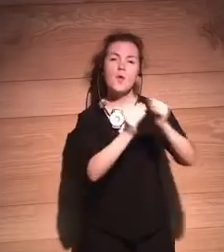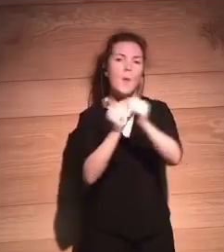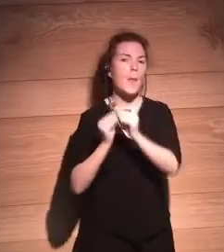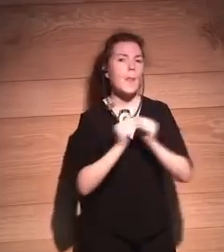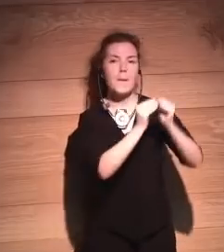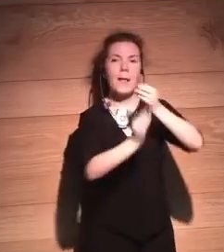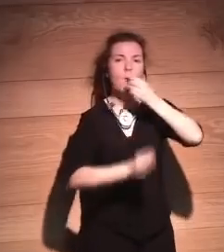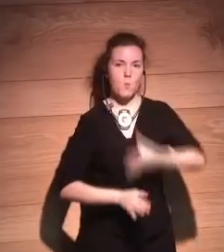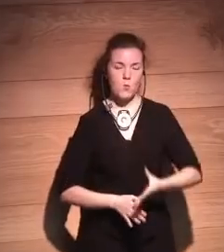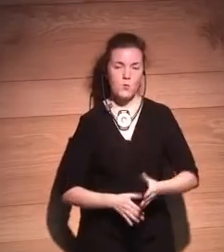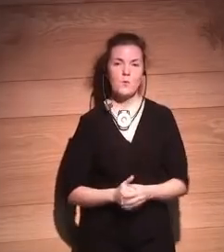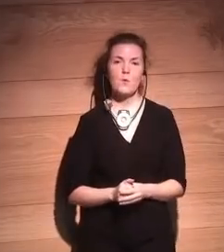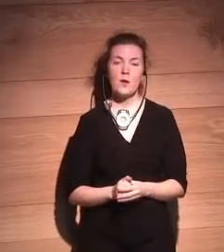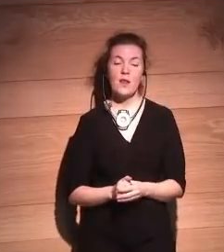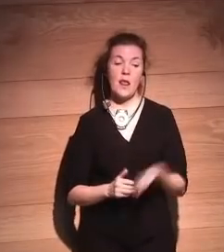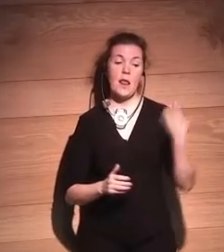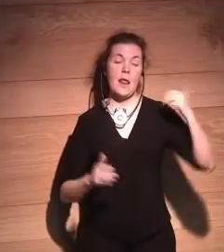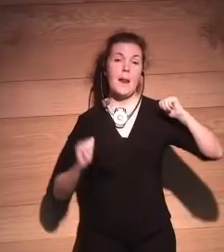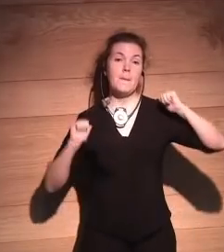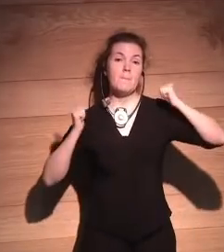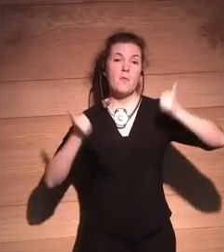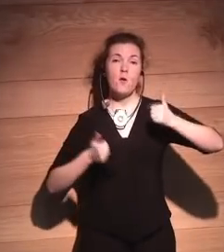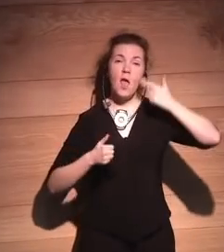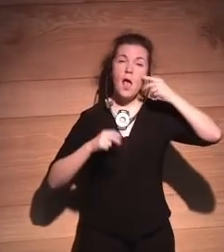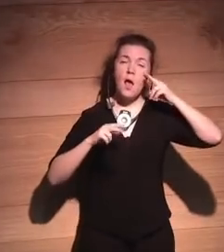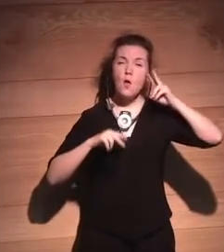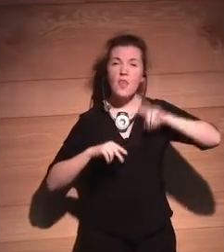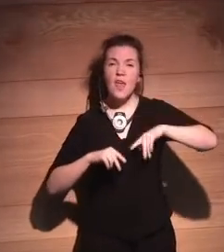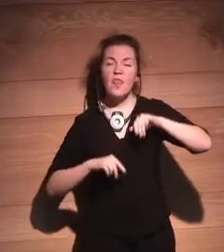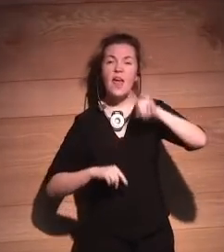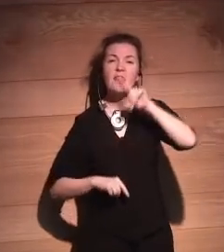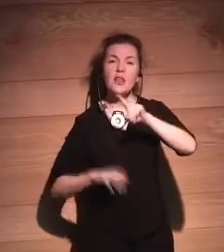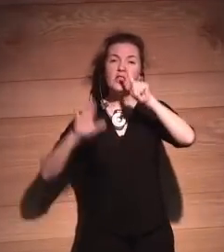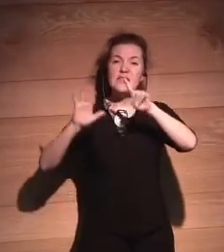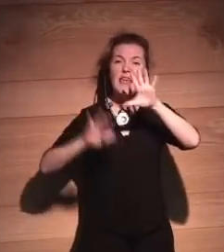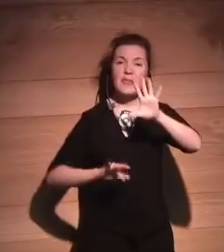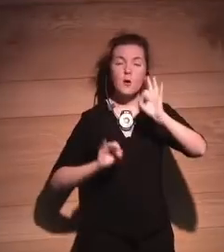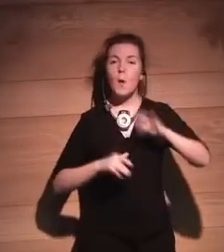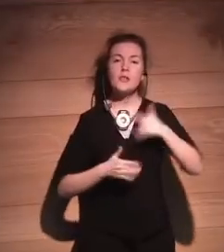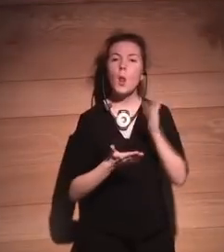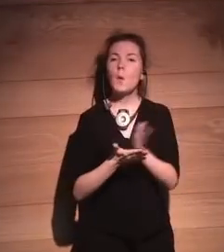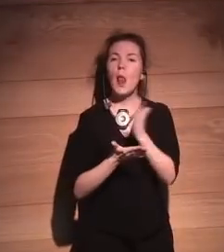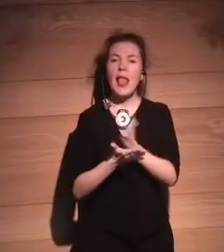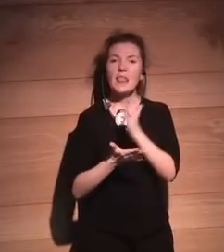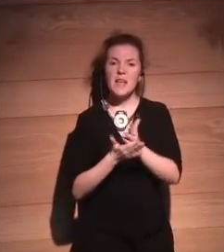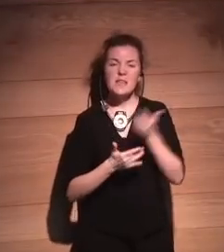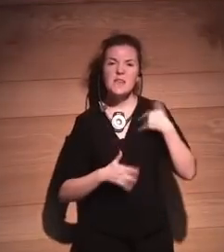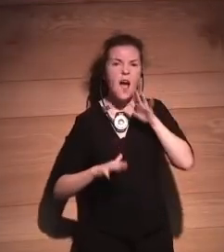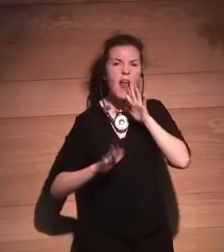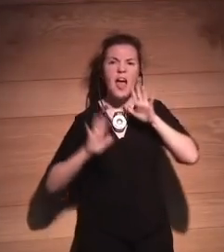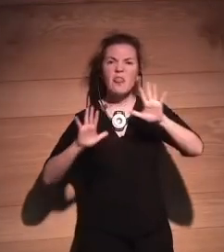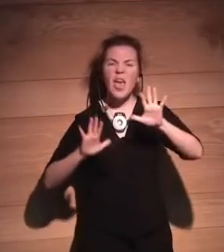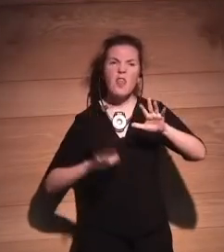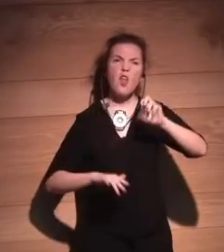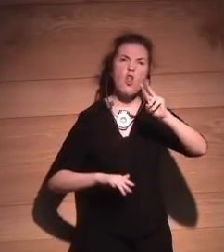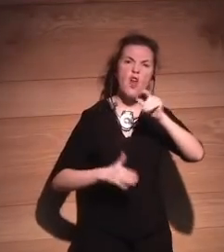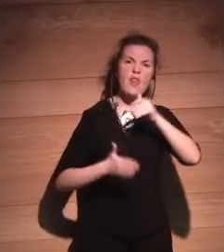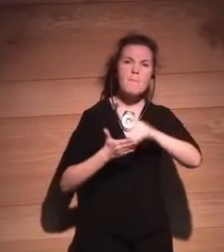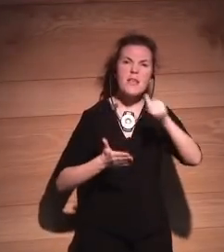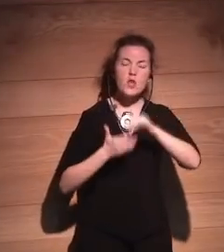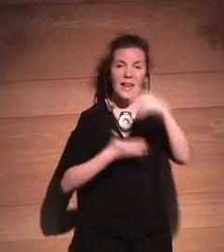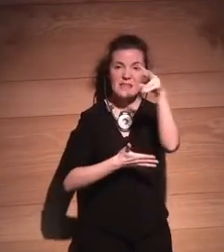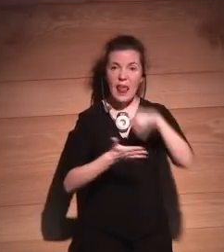común. Empezó con una audiencia de 165, empezó como un boletín y están hoy en los 10-12 millones